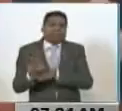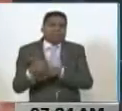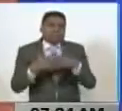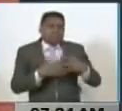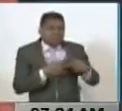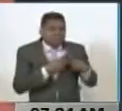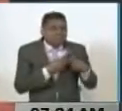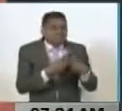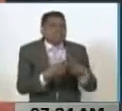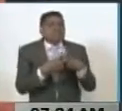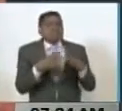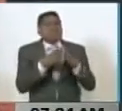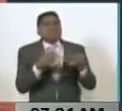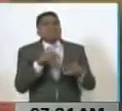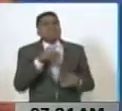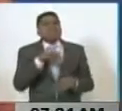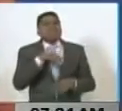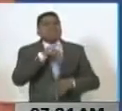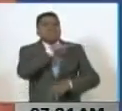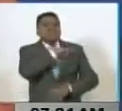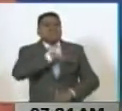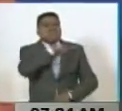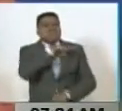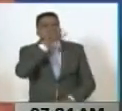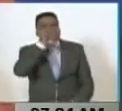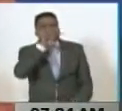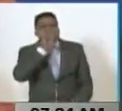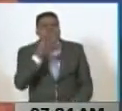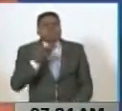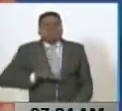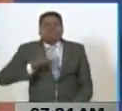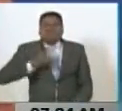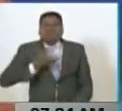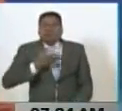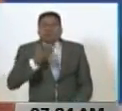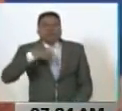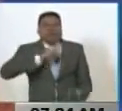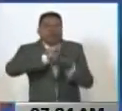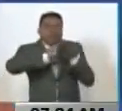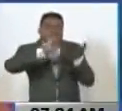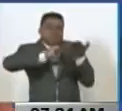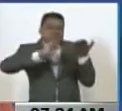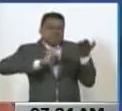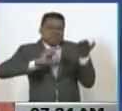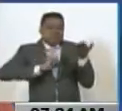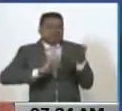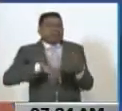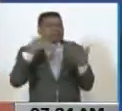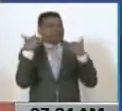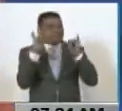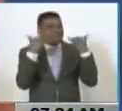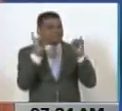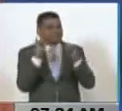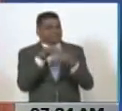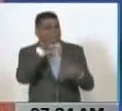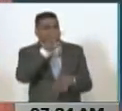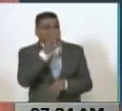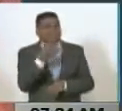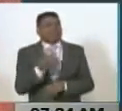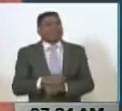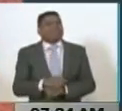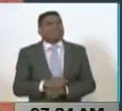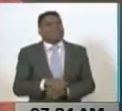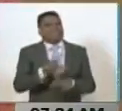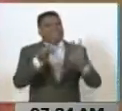que en el caso de la Misión Nevado es importantísimo y que estaremos registrando voluntarios durante nuestra fiesta animalista aniversario, es